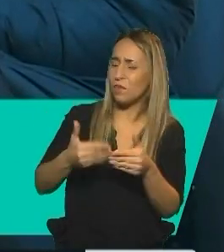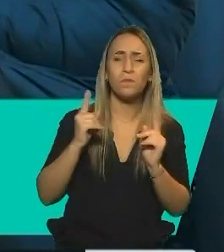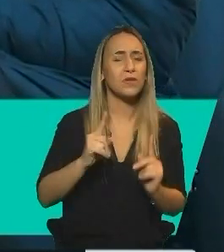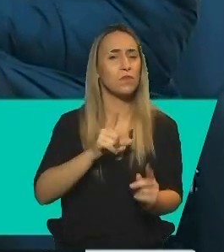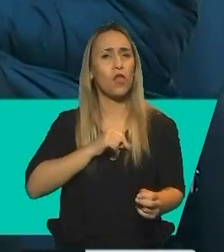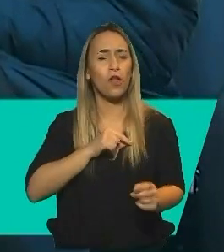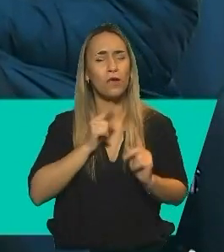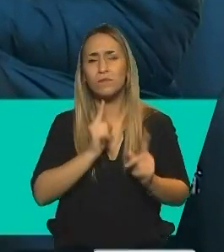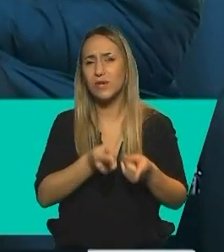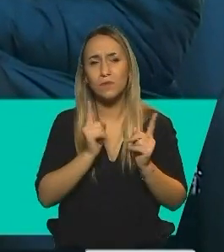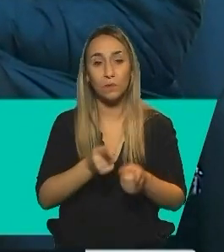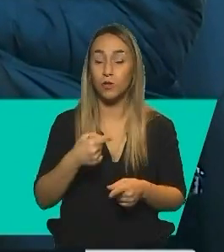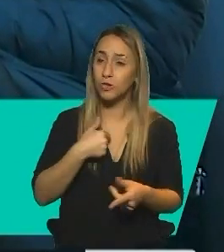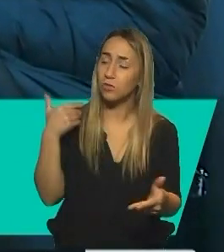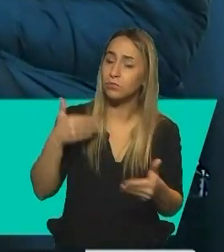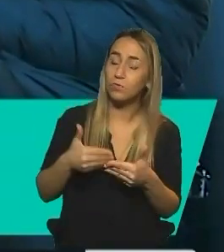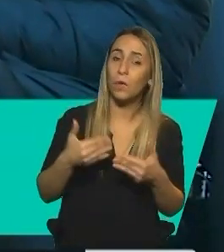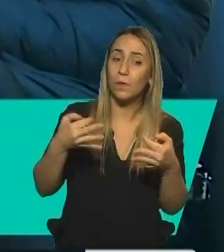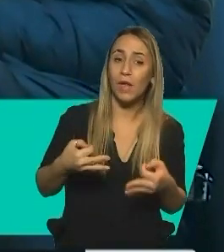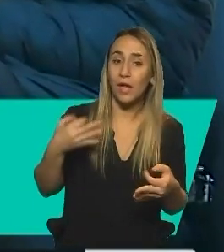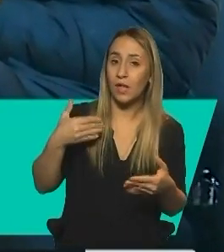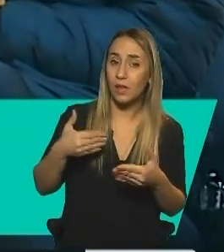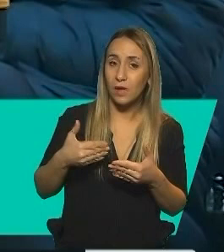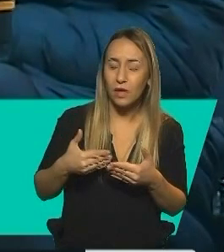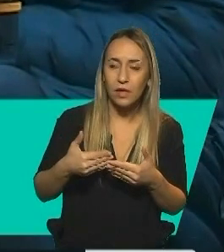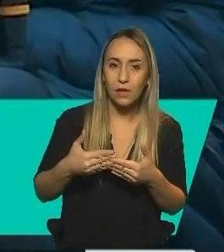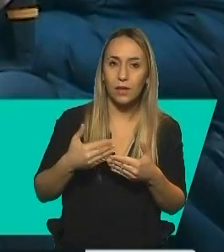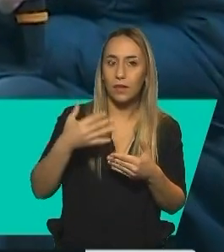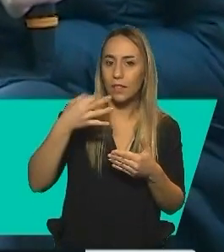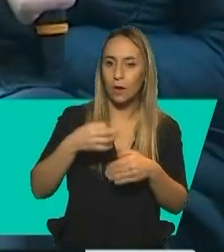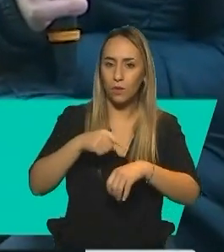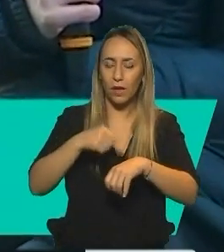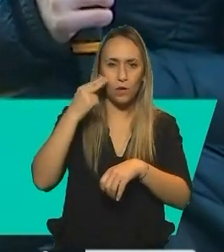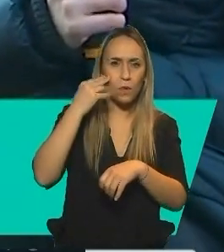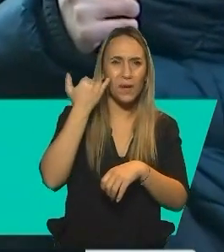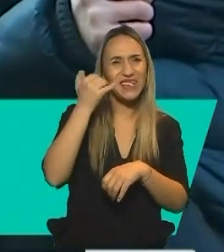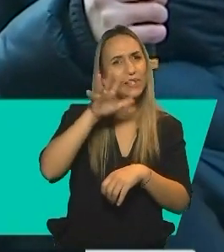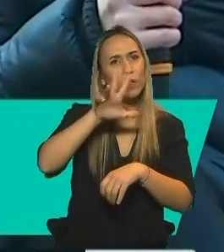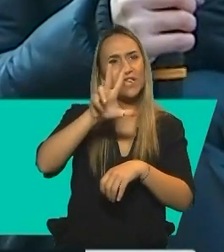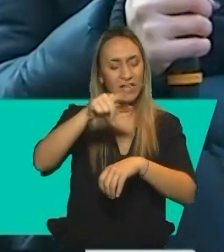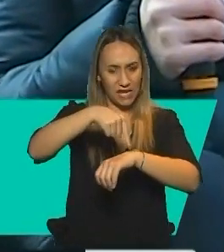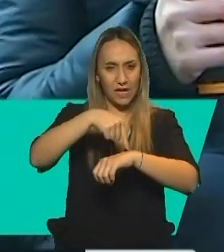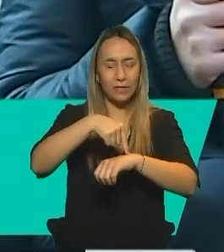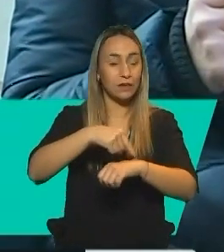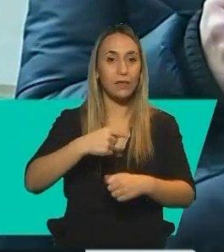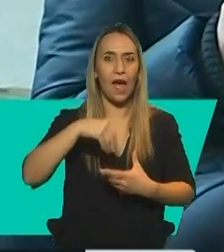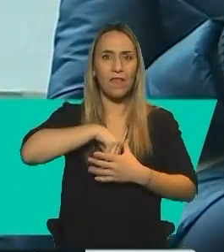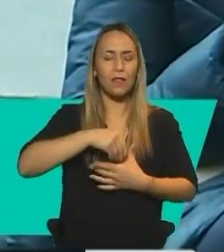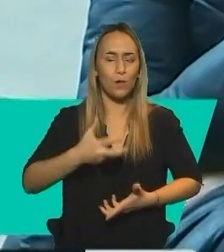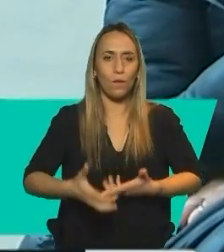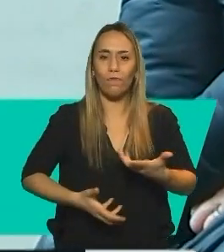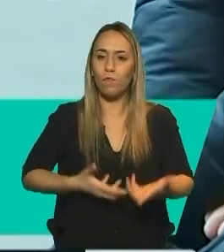Yo venía bien, y de repente se hicieron las 9:53 y sentí un fuego adentro, que no se